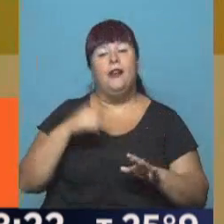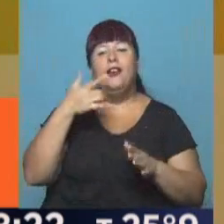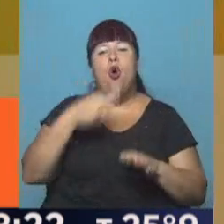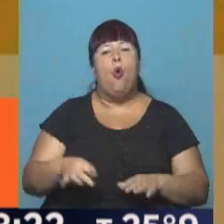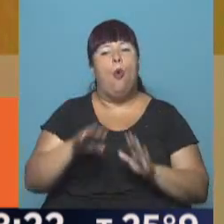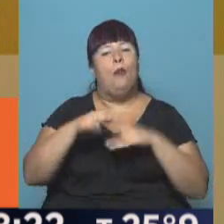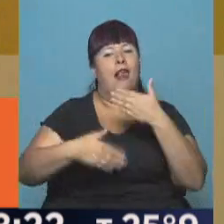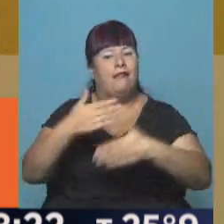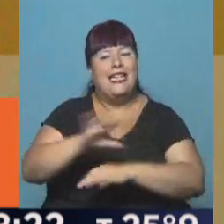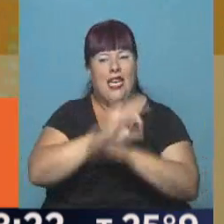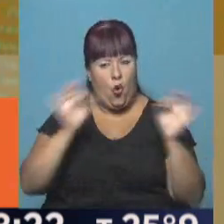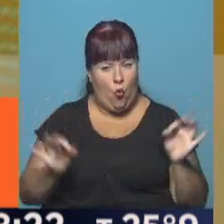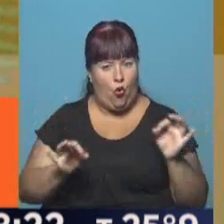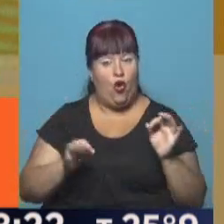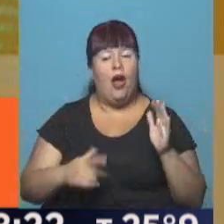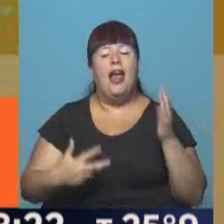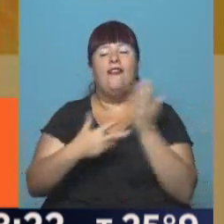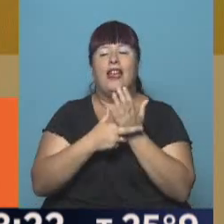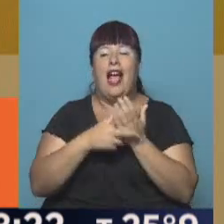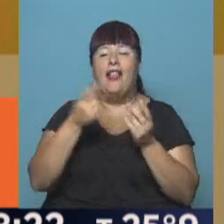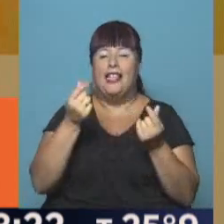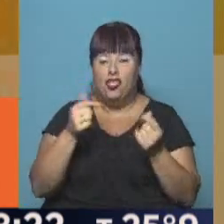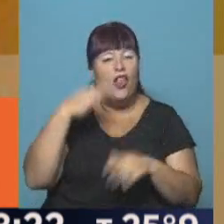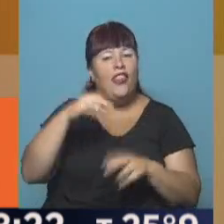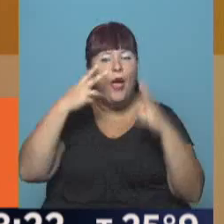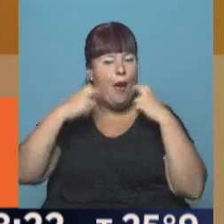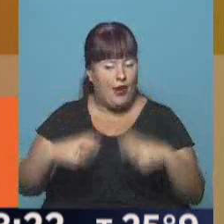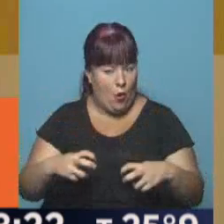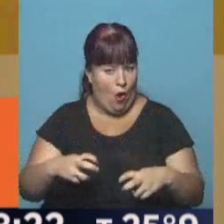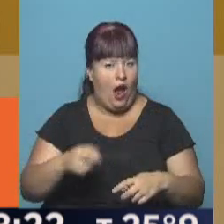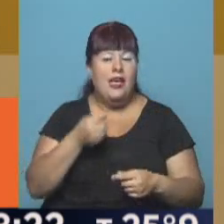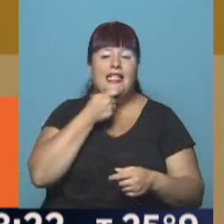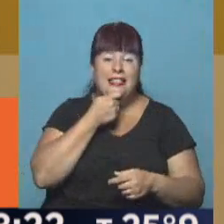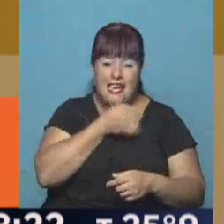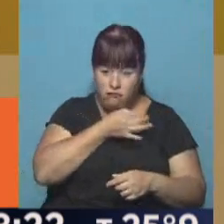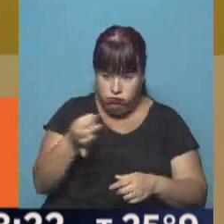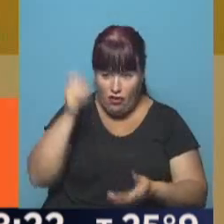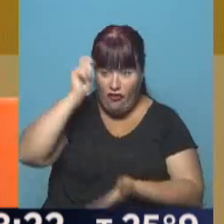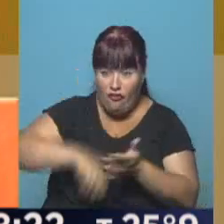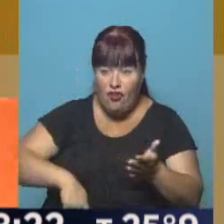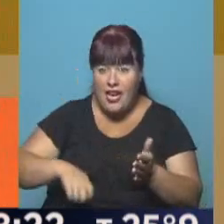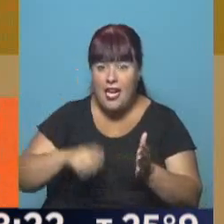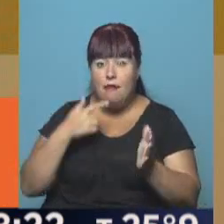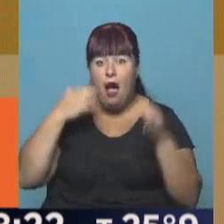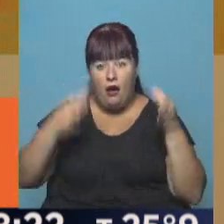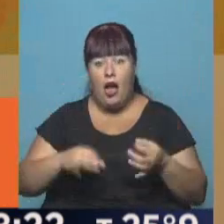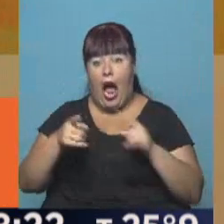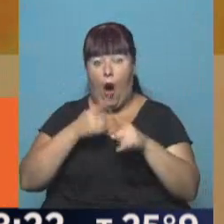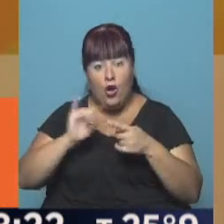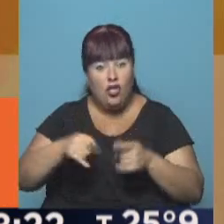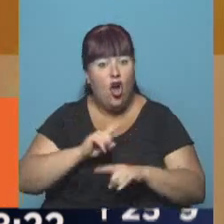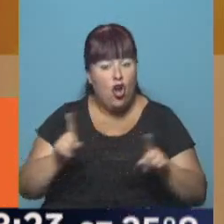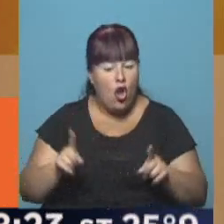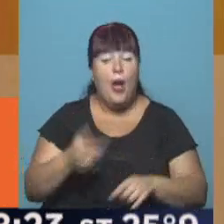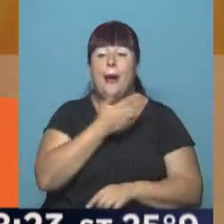cumplieron con los procedimientos, el procurador del Tesoro tiene que investigar a ver si efectivamente se firmaron con todas las facultades un acuerdo,